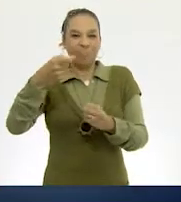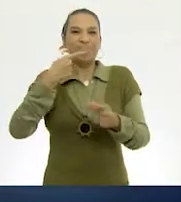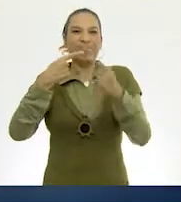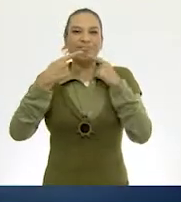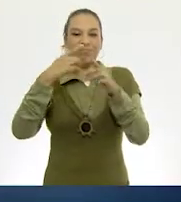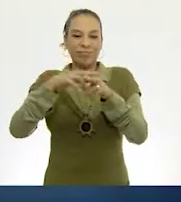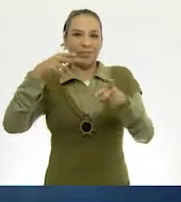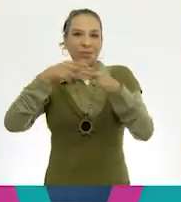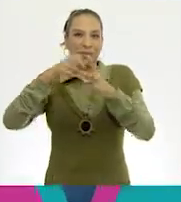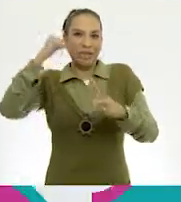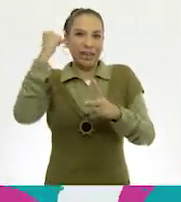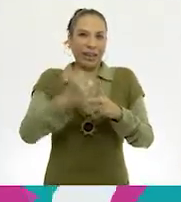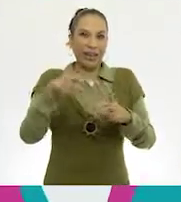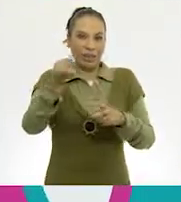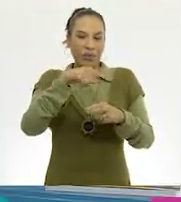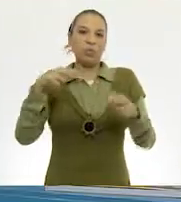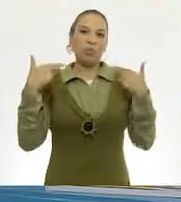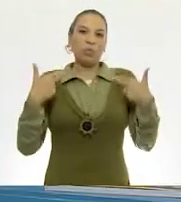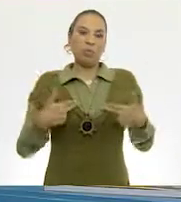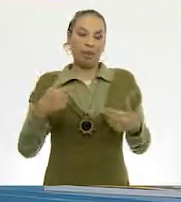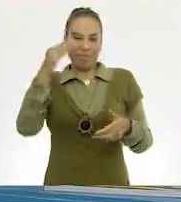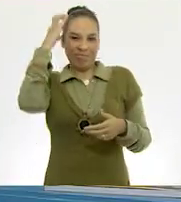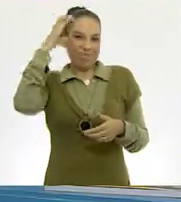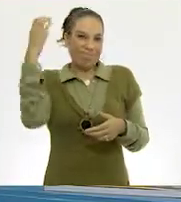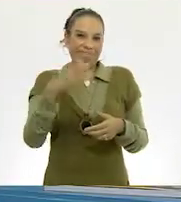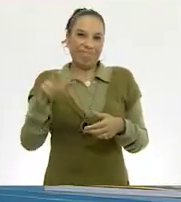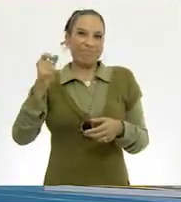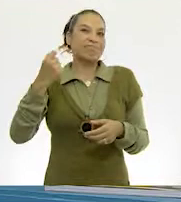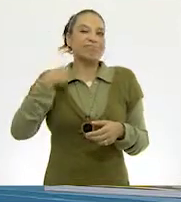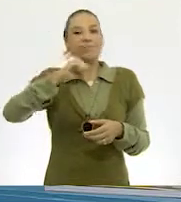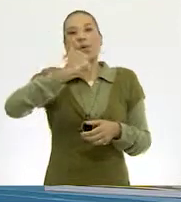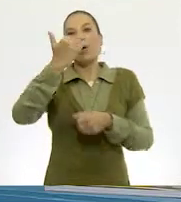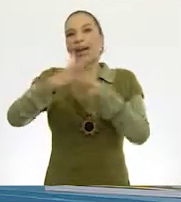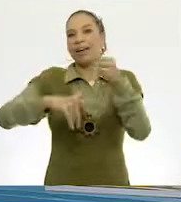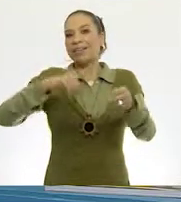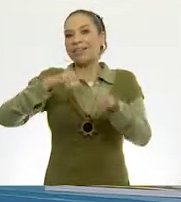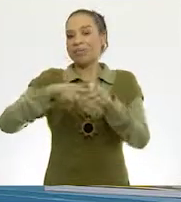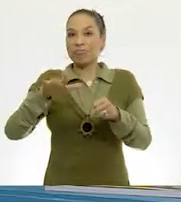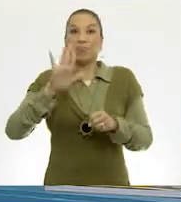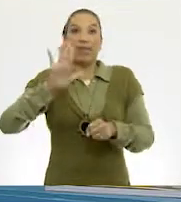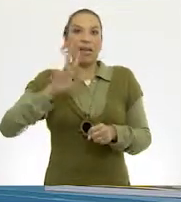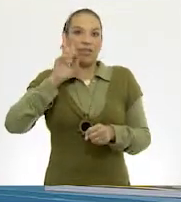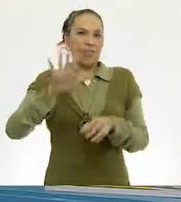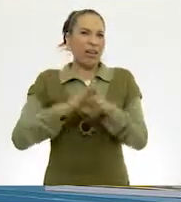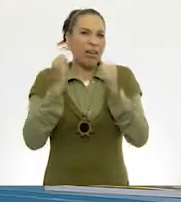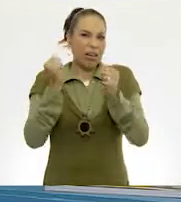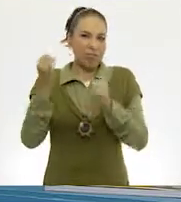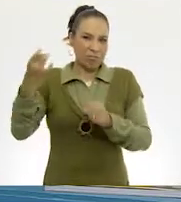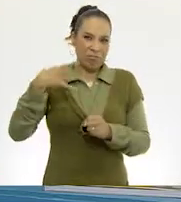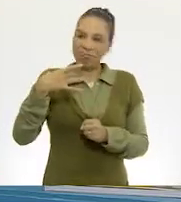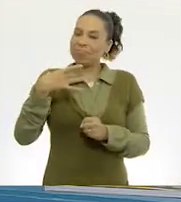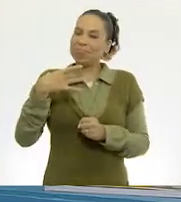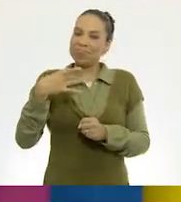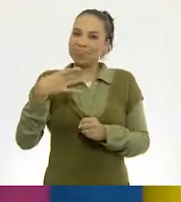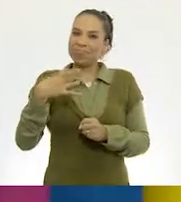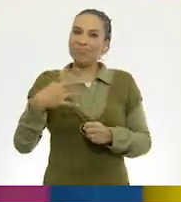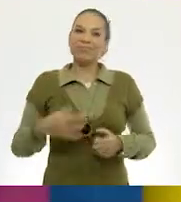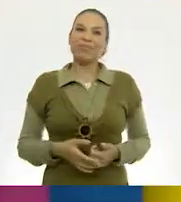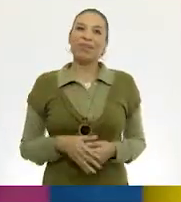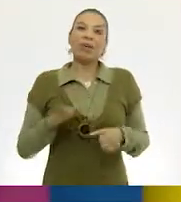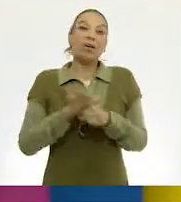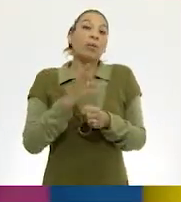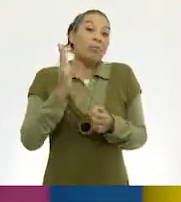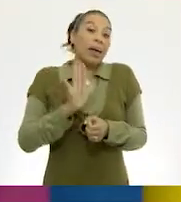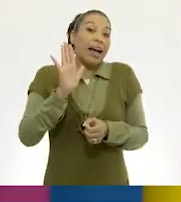se conviertan en depredadores terribles para otros seres vivos que pueden parecer más fuertes o feroces. Y